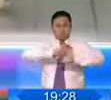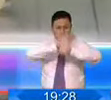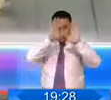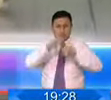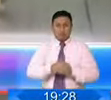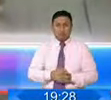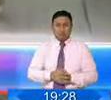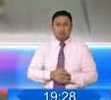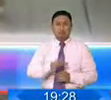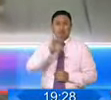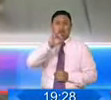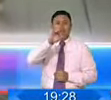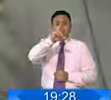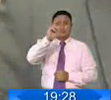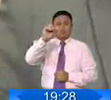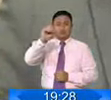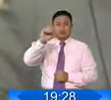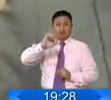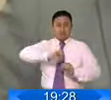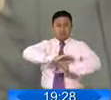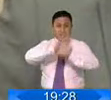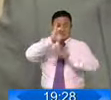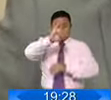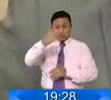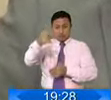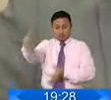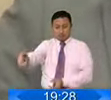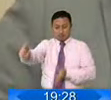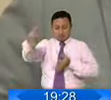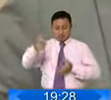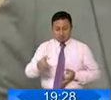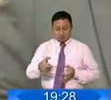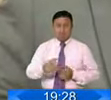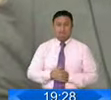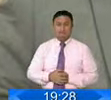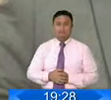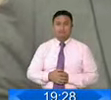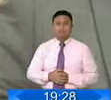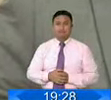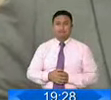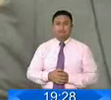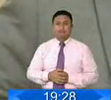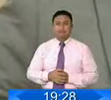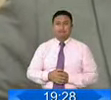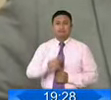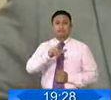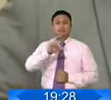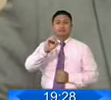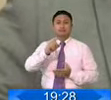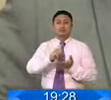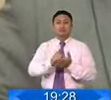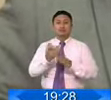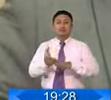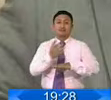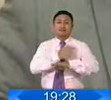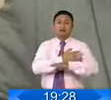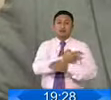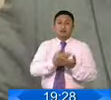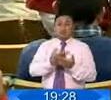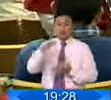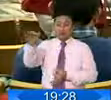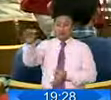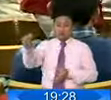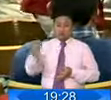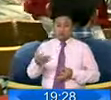Recibimos 8:30 de la mañana del día jueves, del día de ayer, ¿no? 30 minutos antes de la sesión recibimos aquel